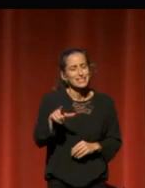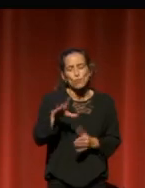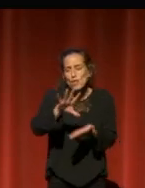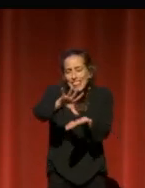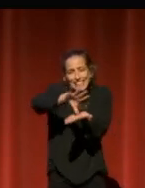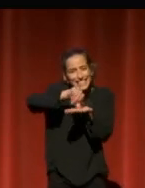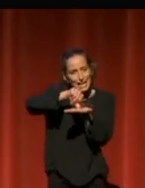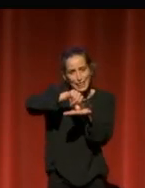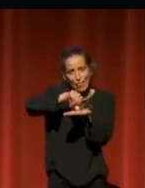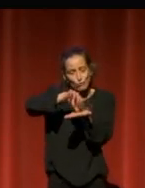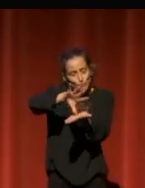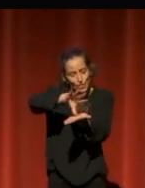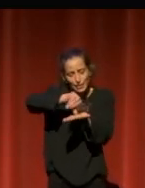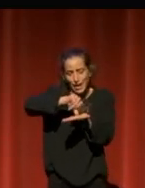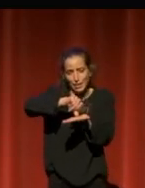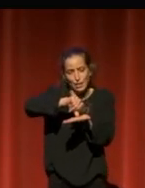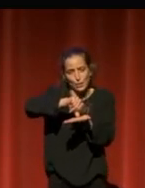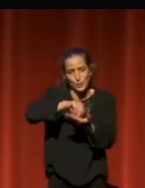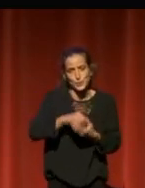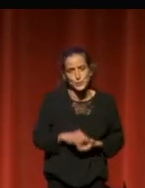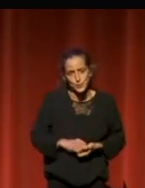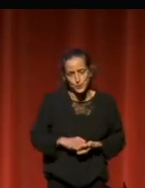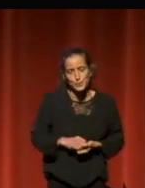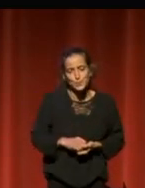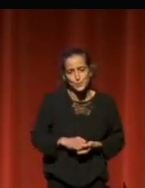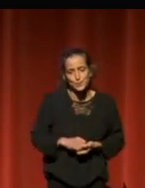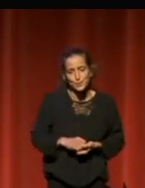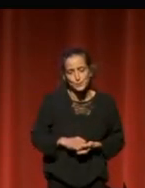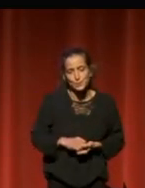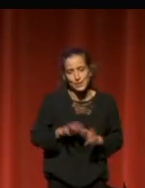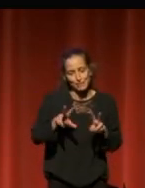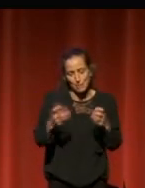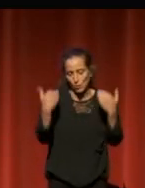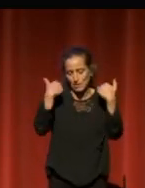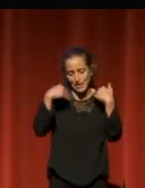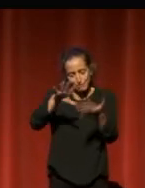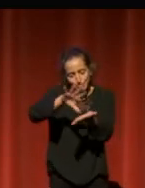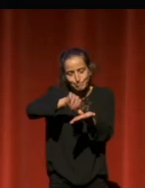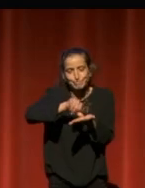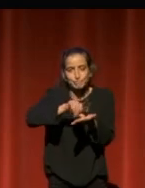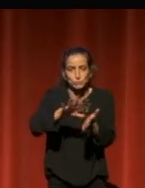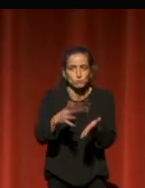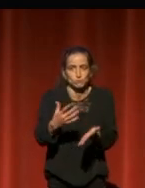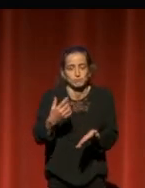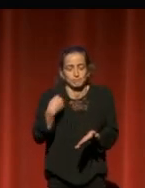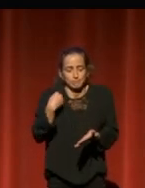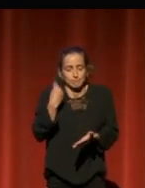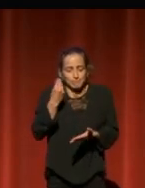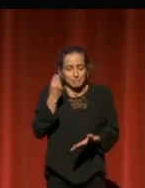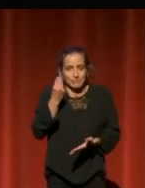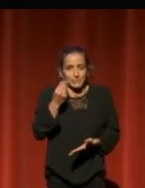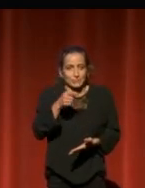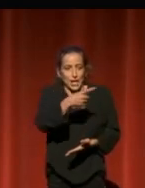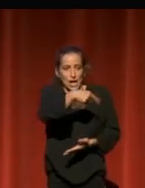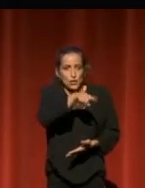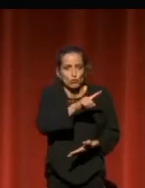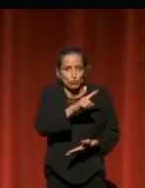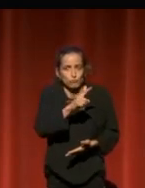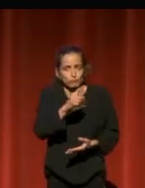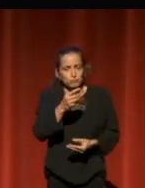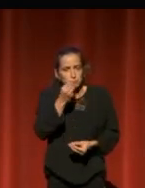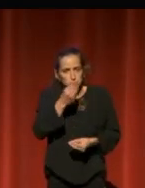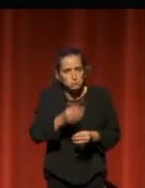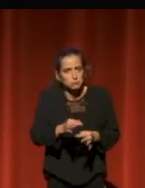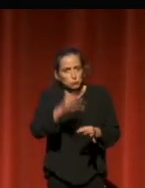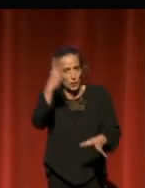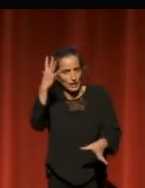centralizado, uno piensa que suerte tienen de tener una